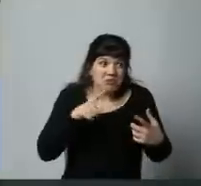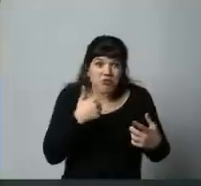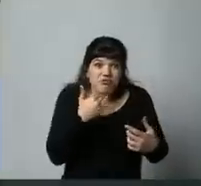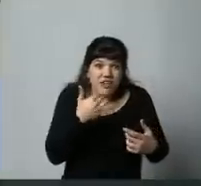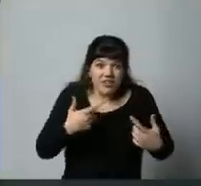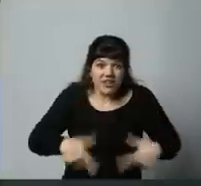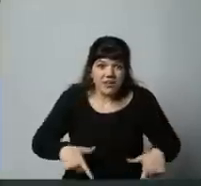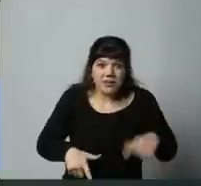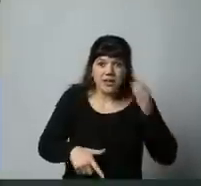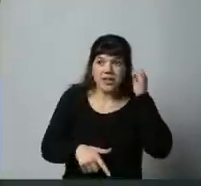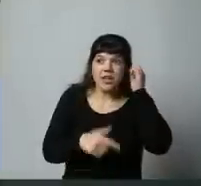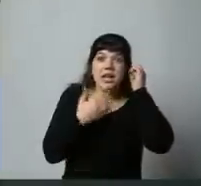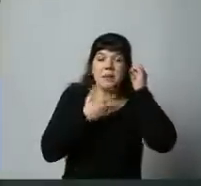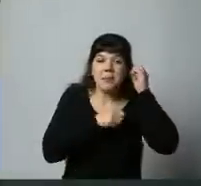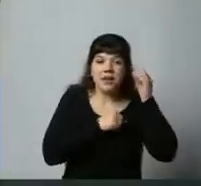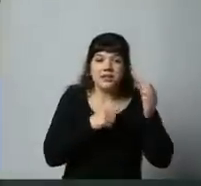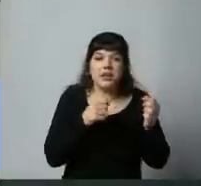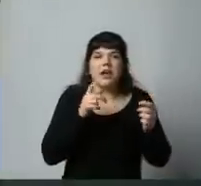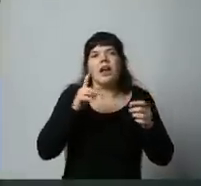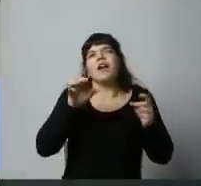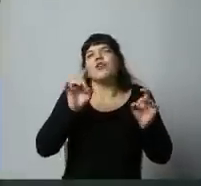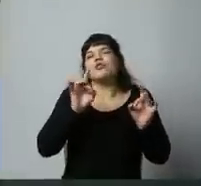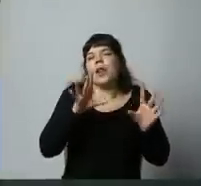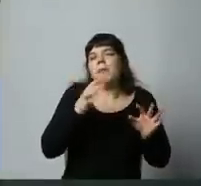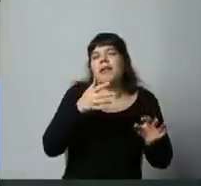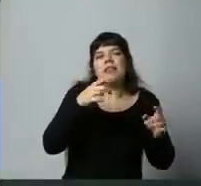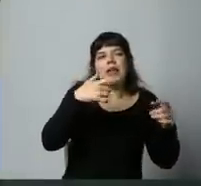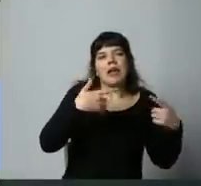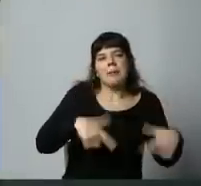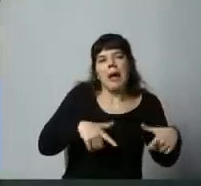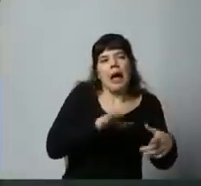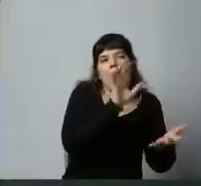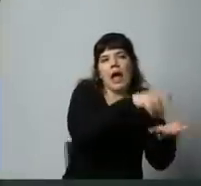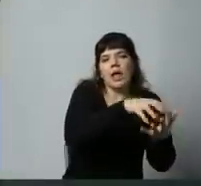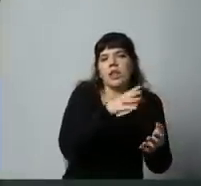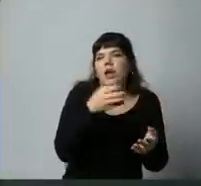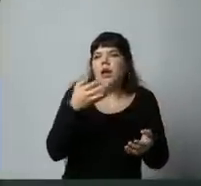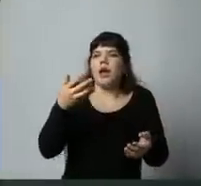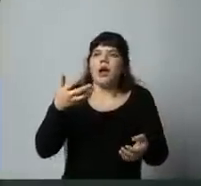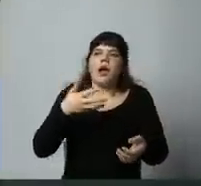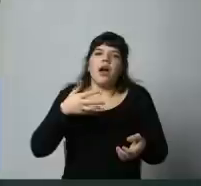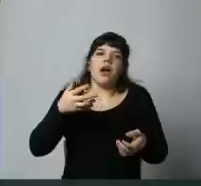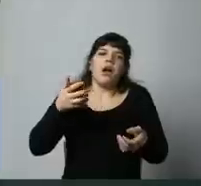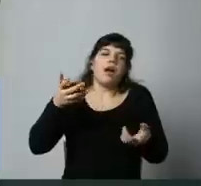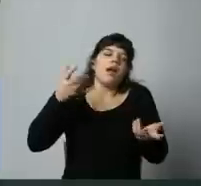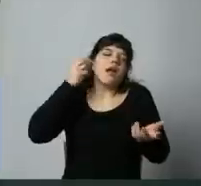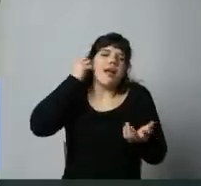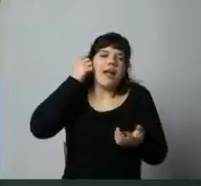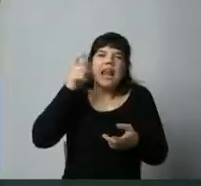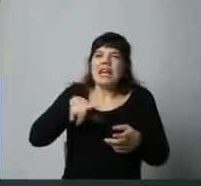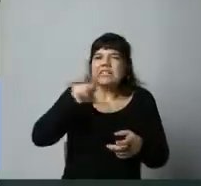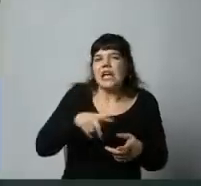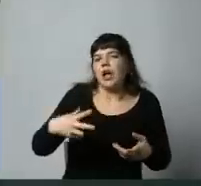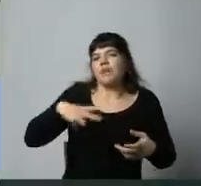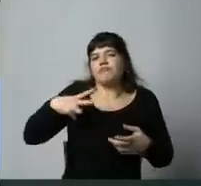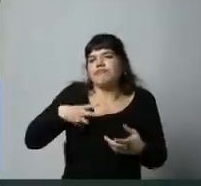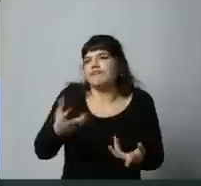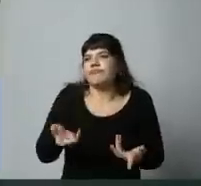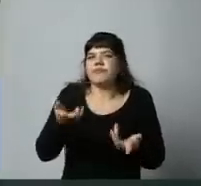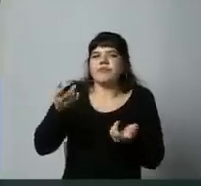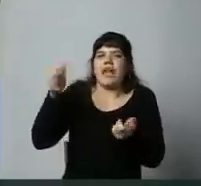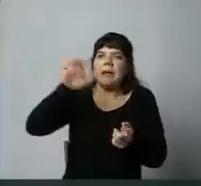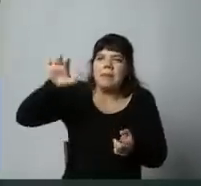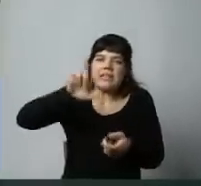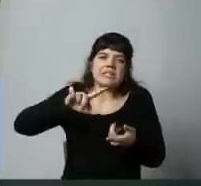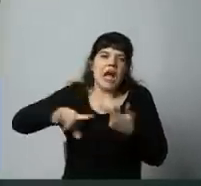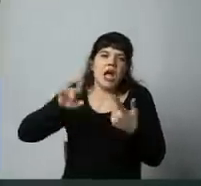embajador es un empresario fue diputado durante 4 años viene del estado de Texas hizo la secundaria con geor Bush es republicano y es